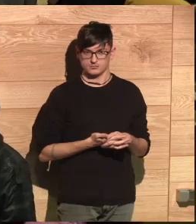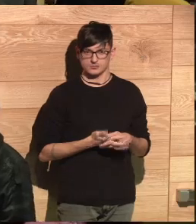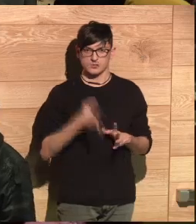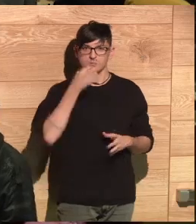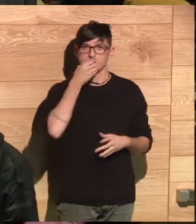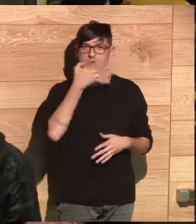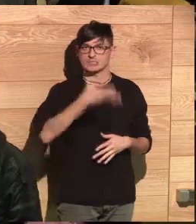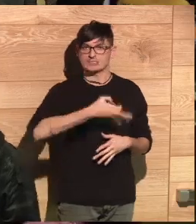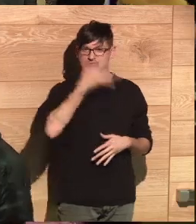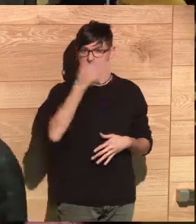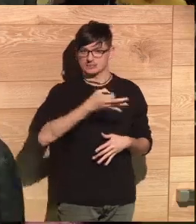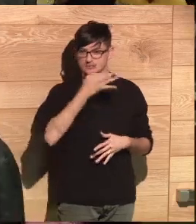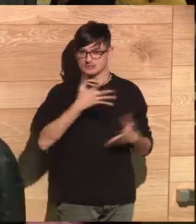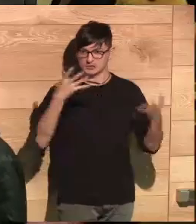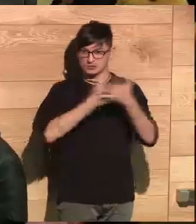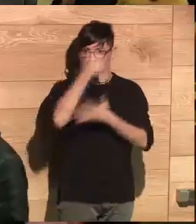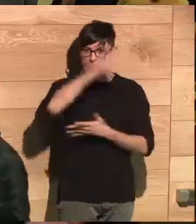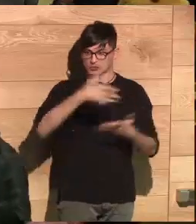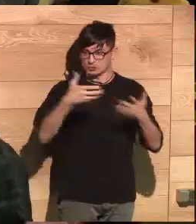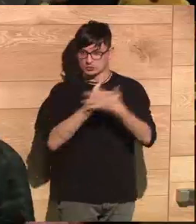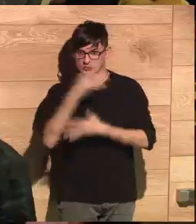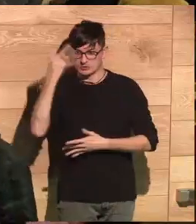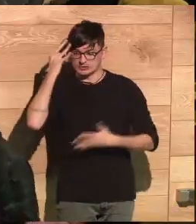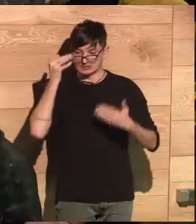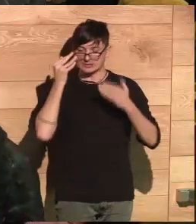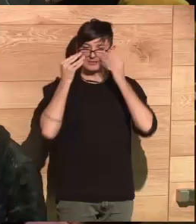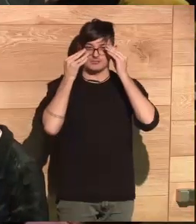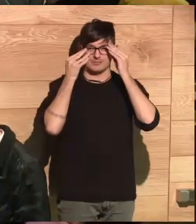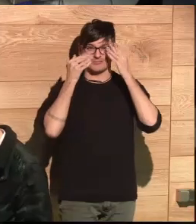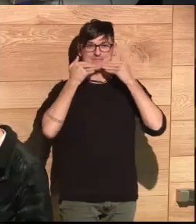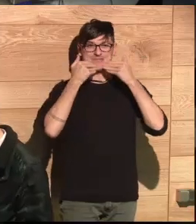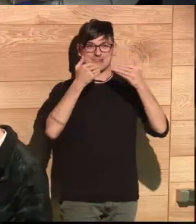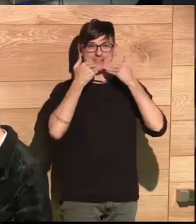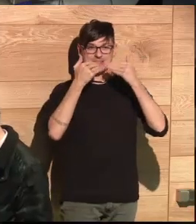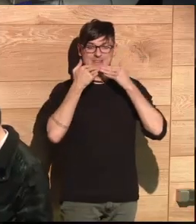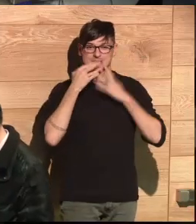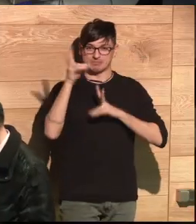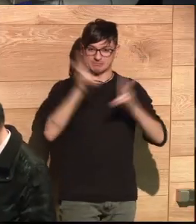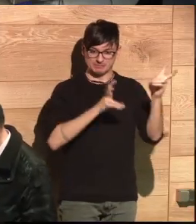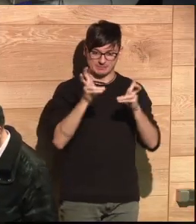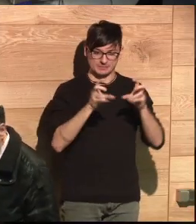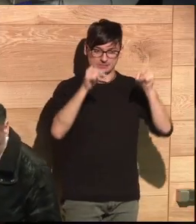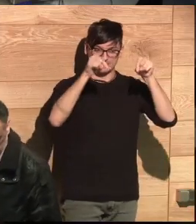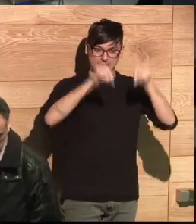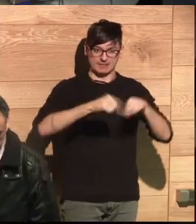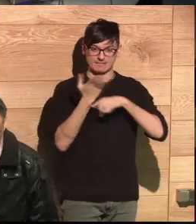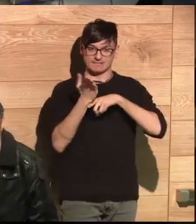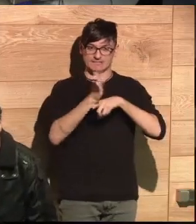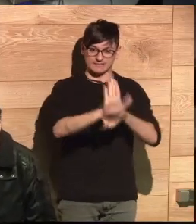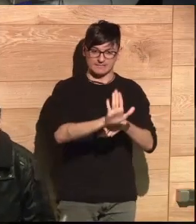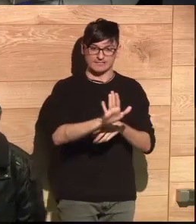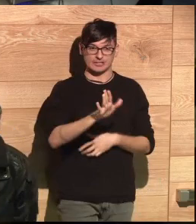Muy buenas tardes a todas y a todos y muchas gracias por acompañarnos hoy aquí para presentaros No me